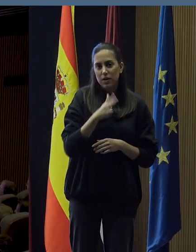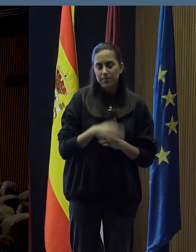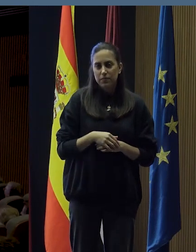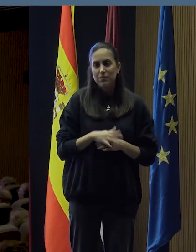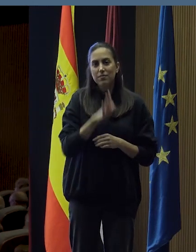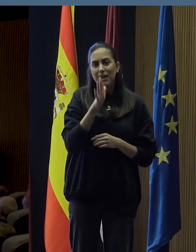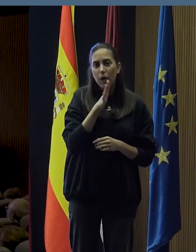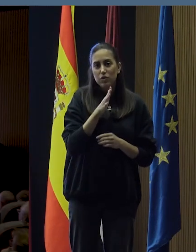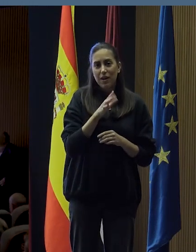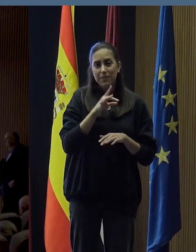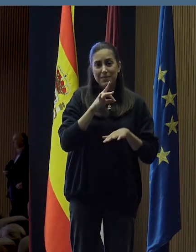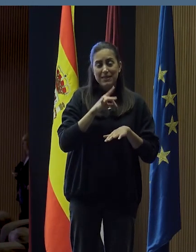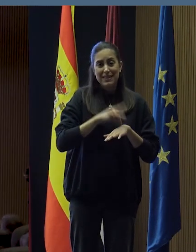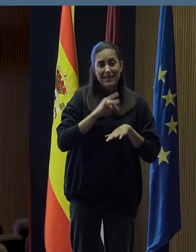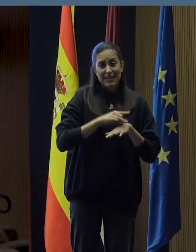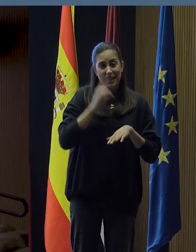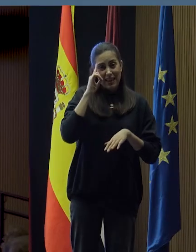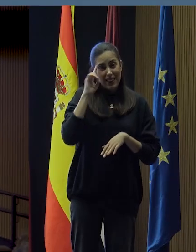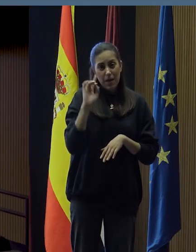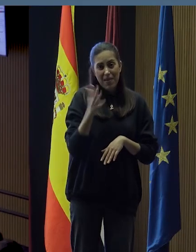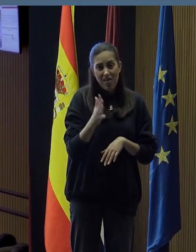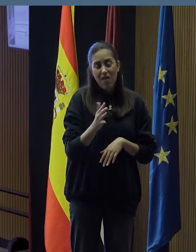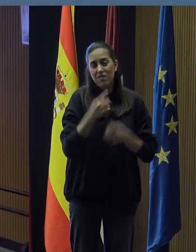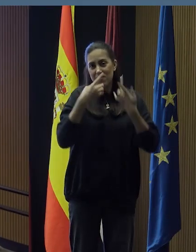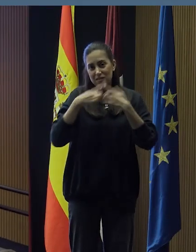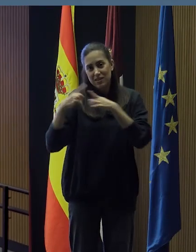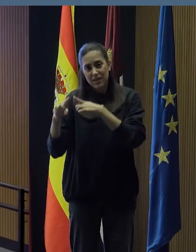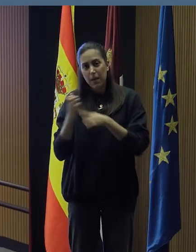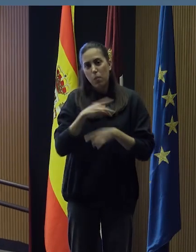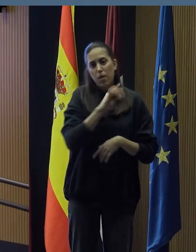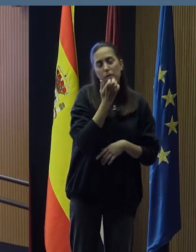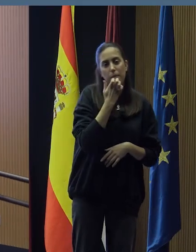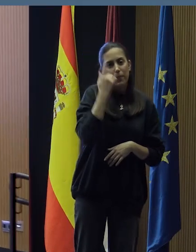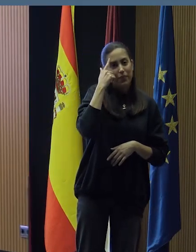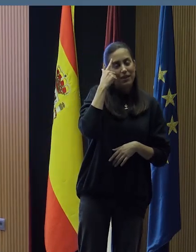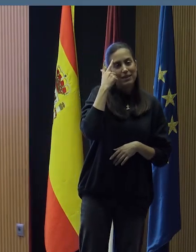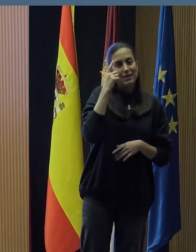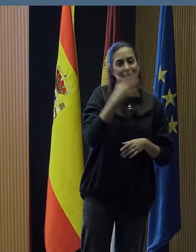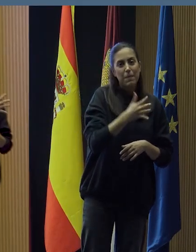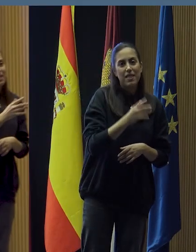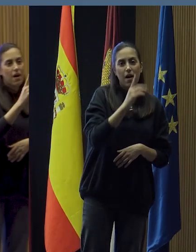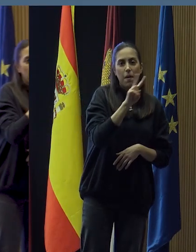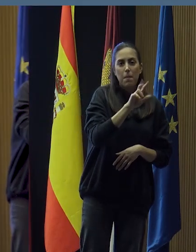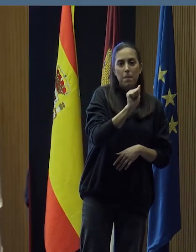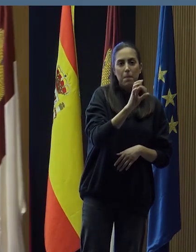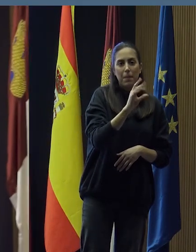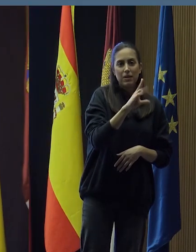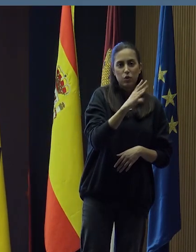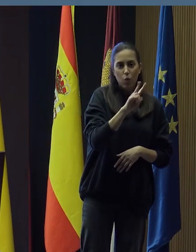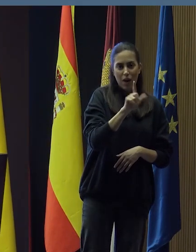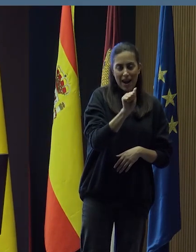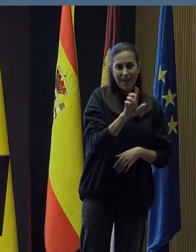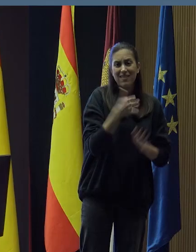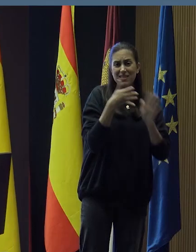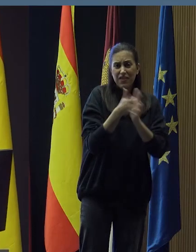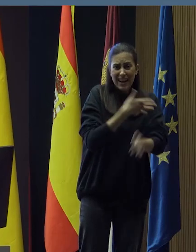que da lugar a la demencia puede ser distinta. Por ejemplo, en el caso de la demencia vascular son los ictus. Son problemas en la